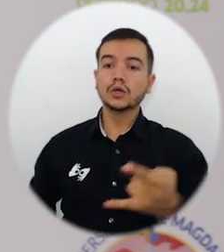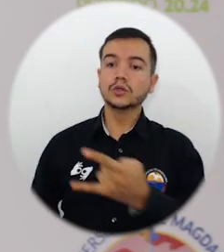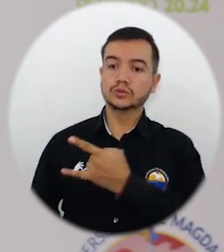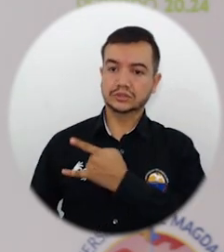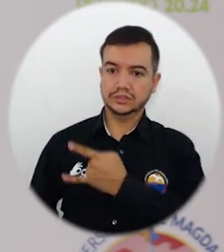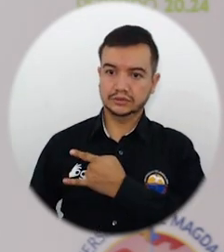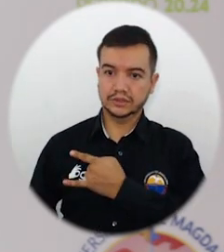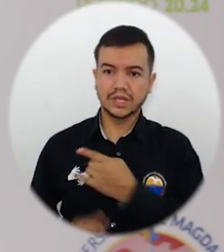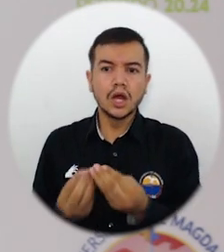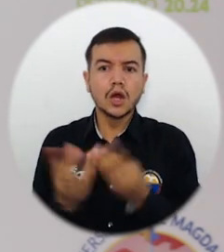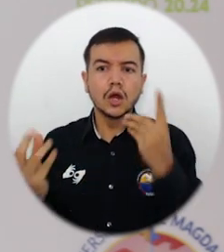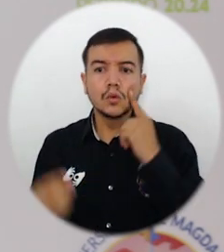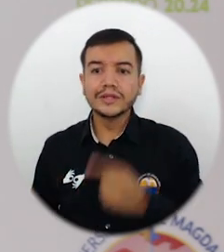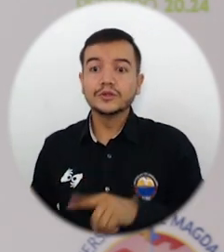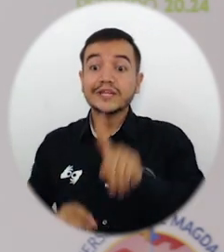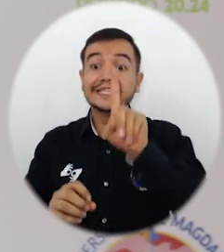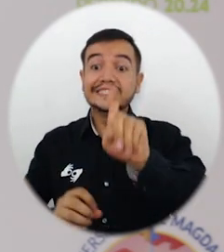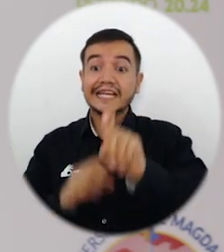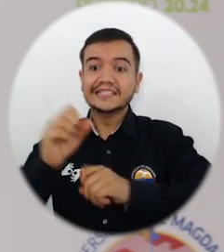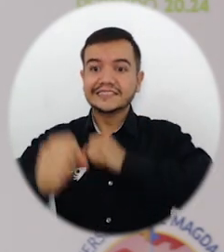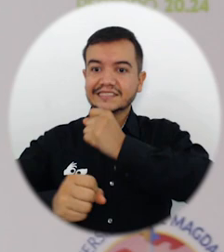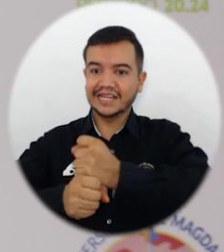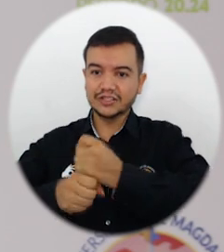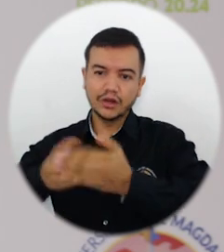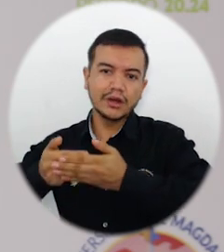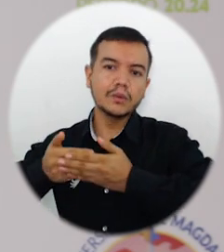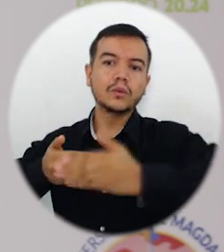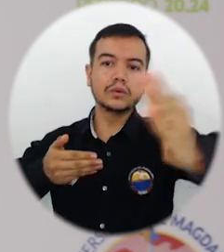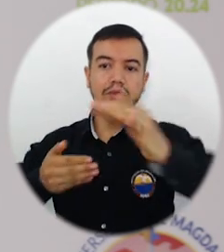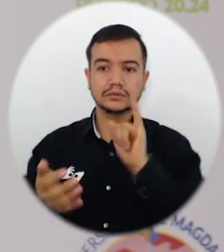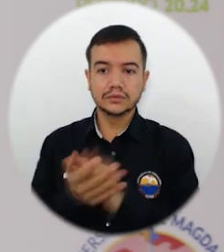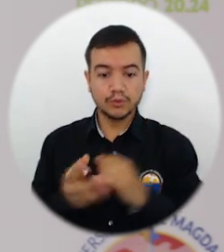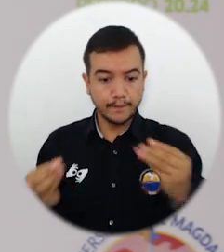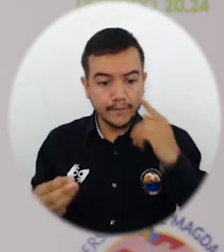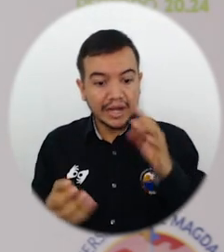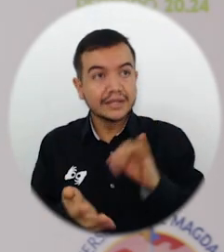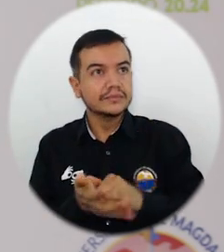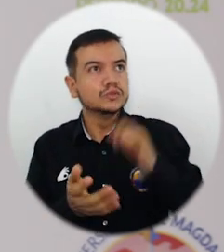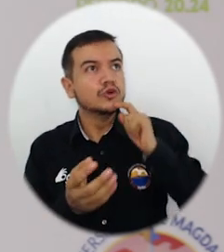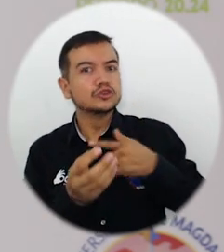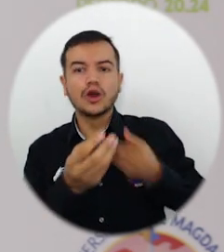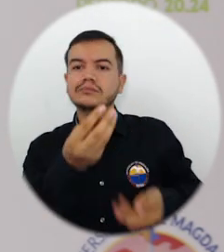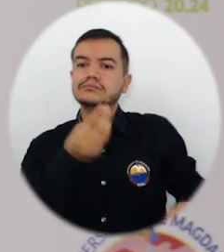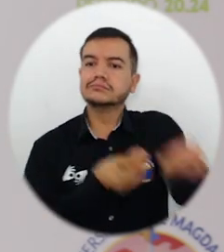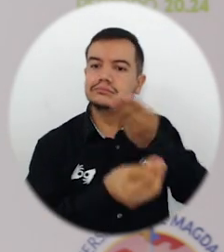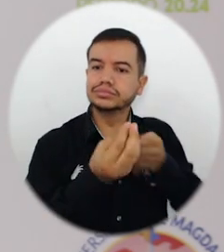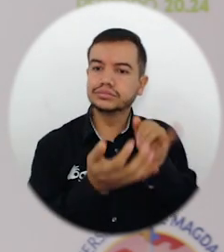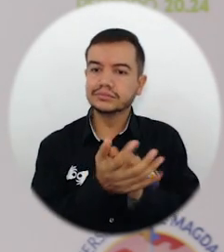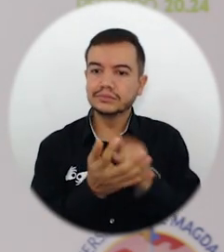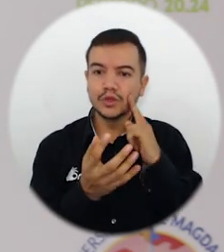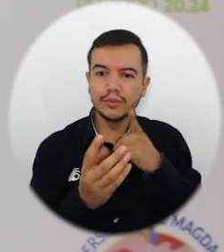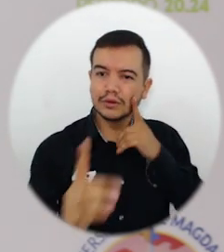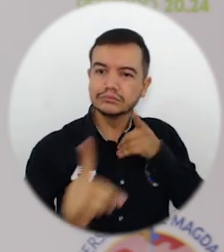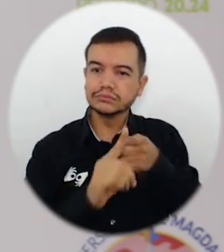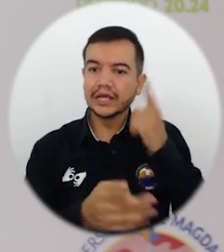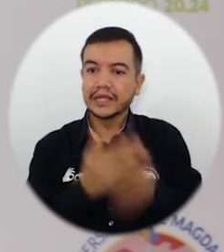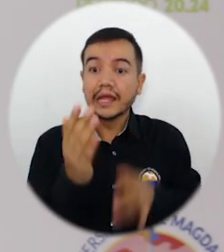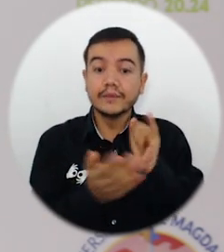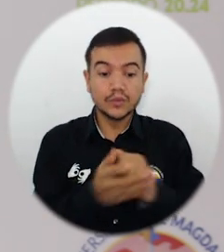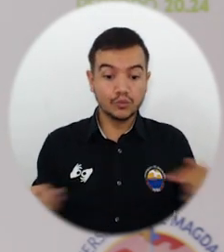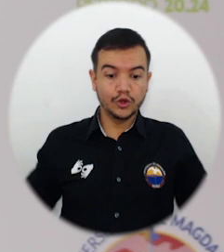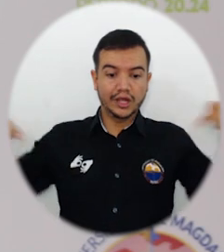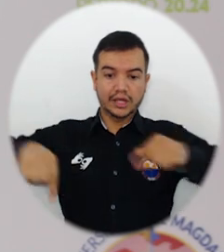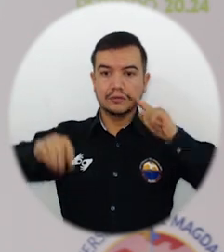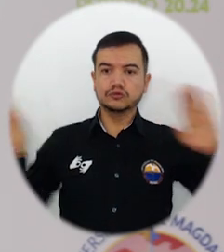llegaremos a 60 años con la deuda de llevar esta universidad a tener una transferencia per cápita que corresponda con lo que merece